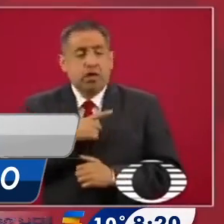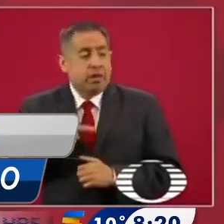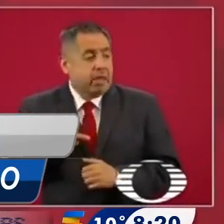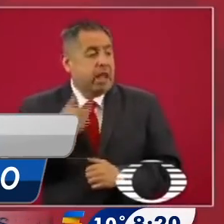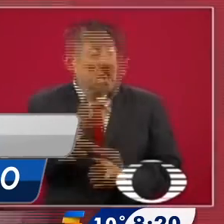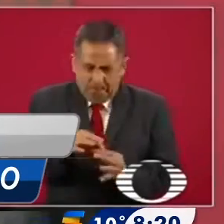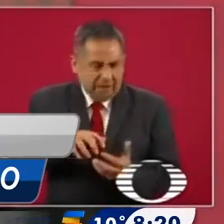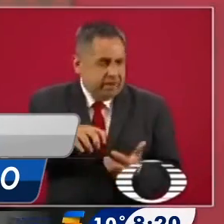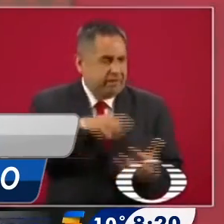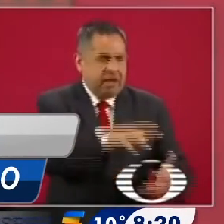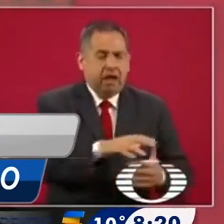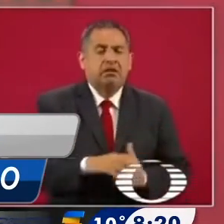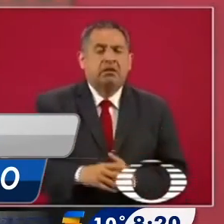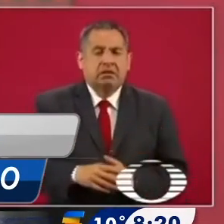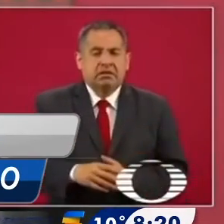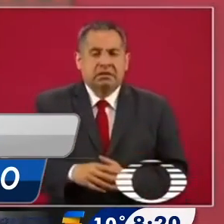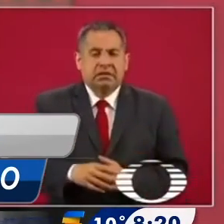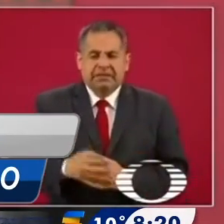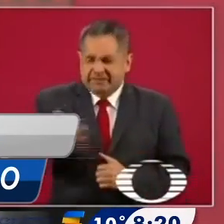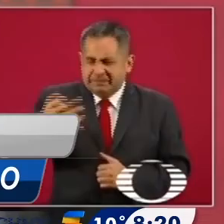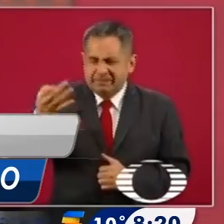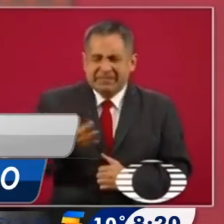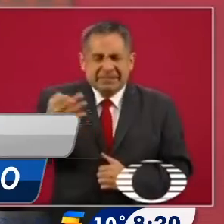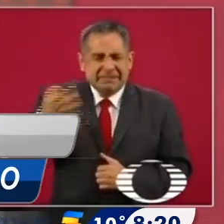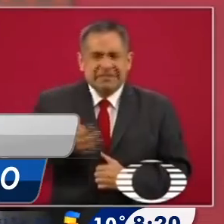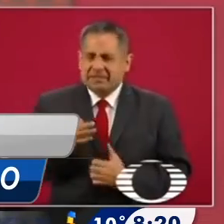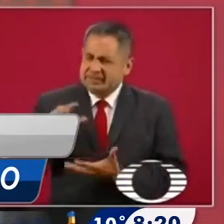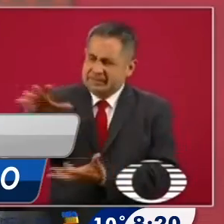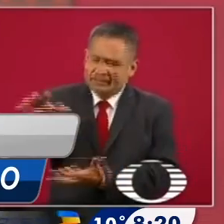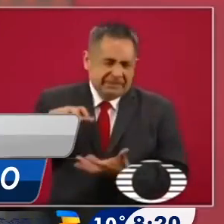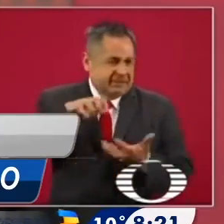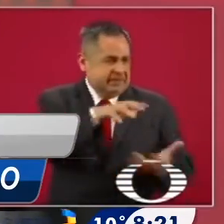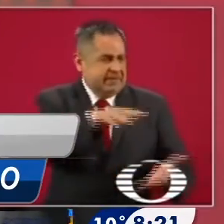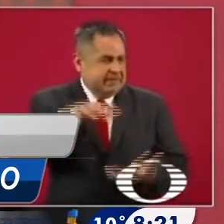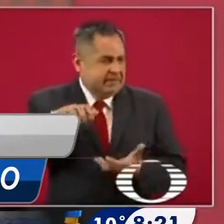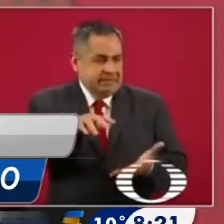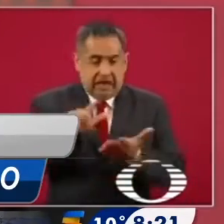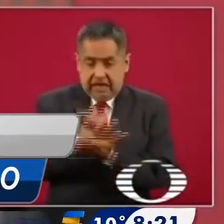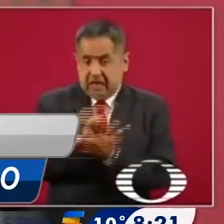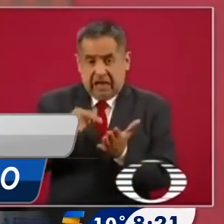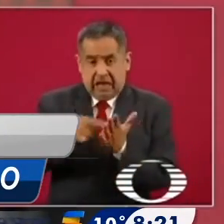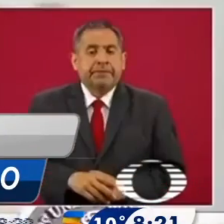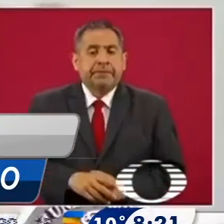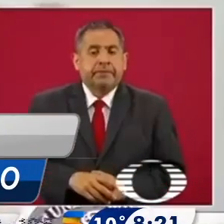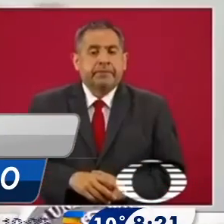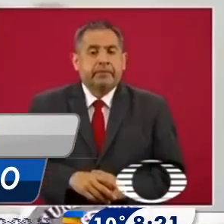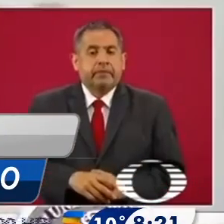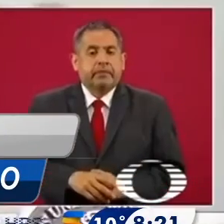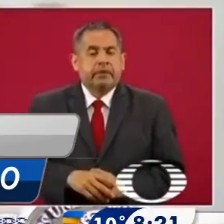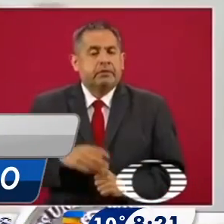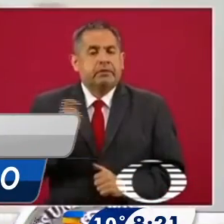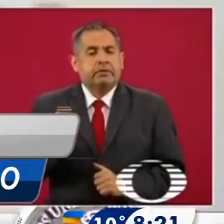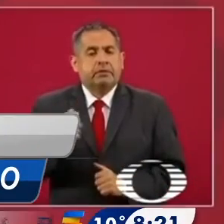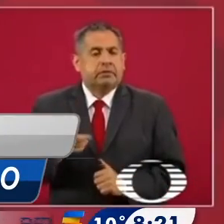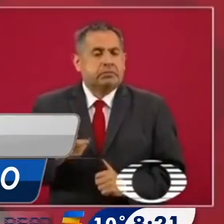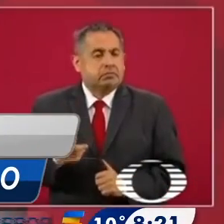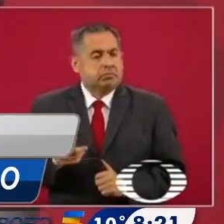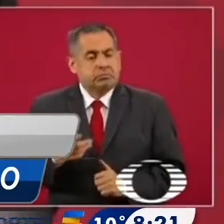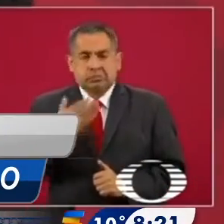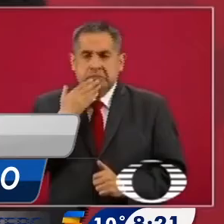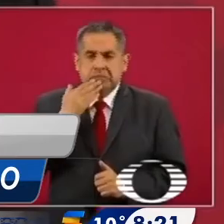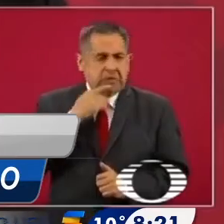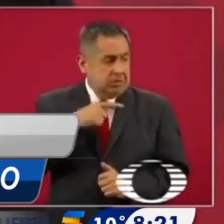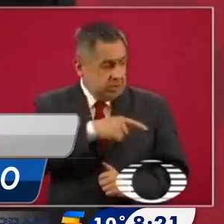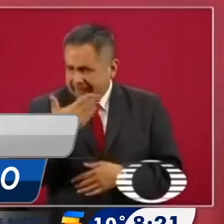de todos. Resaltó que los mandatarios de esa agrupación decidieron consultar a los ciudadanos sobre su intención de salirse del pacto